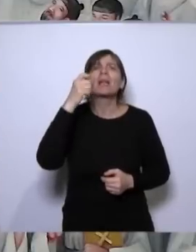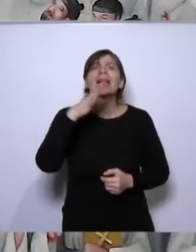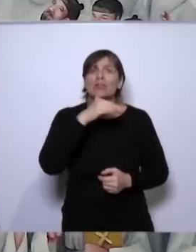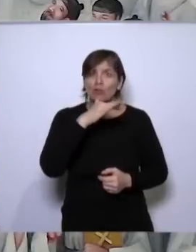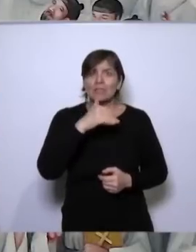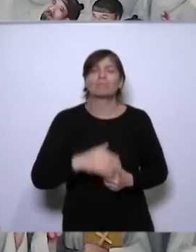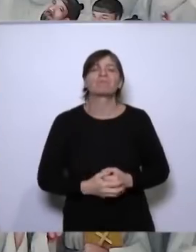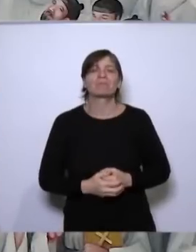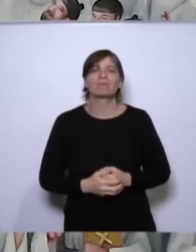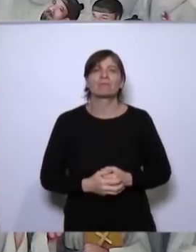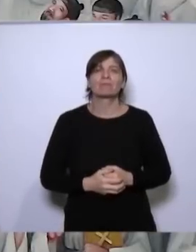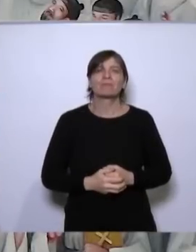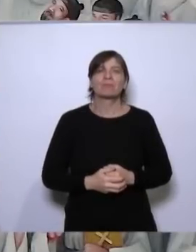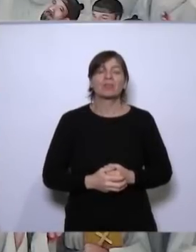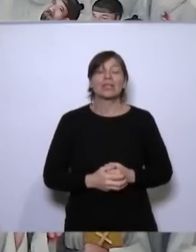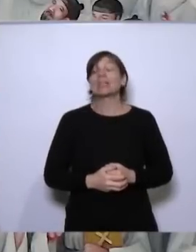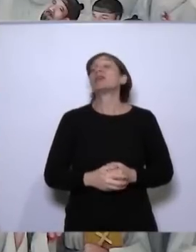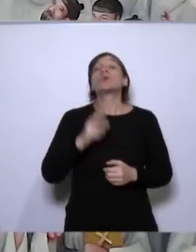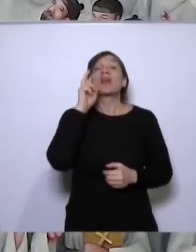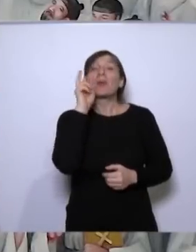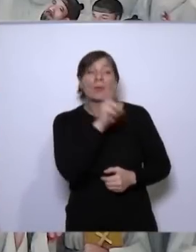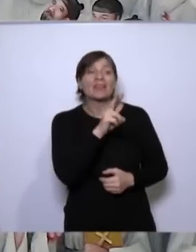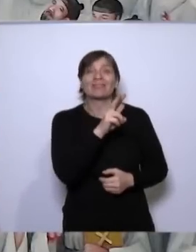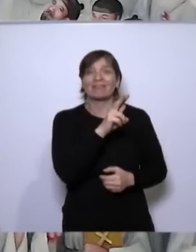allá están los beatos mártires.